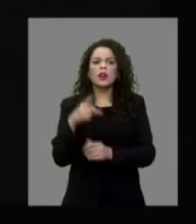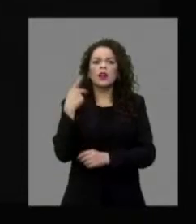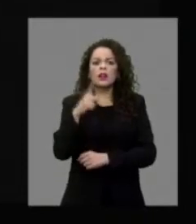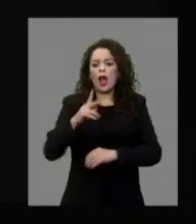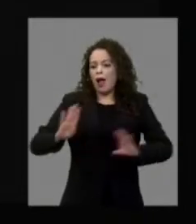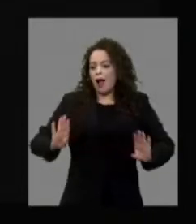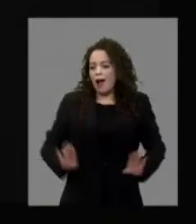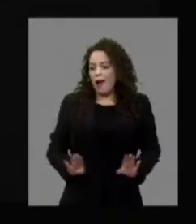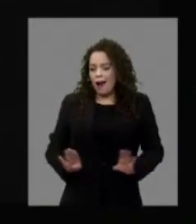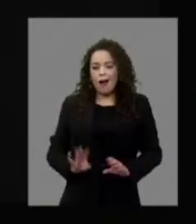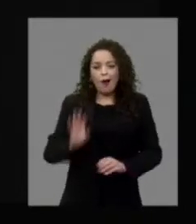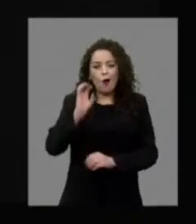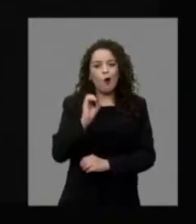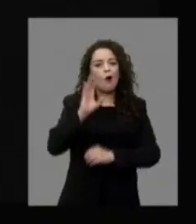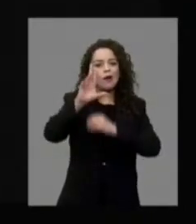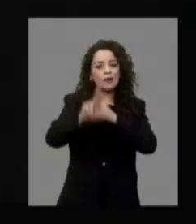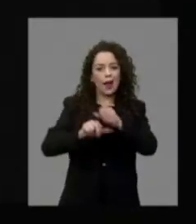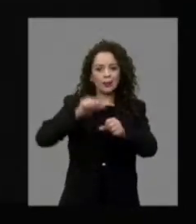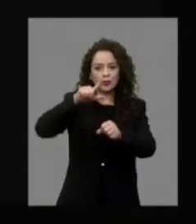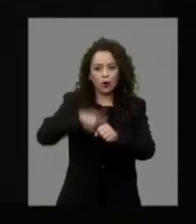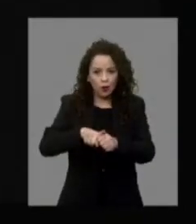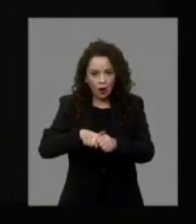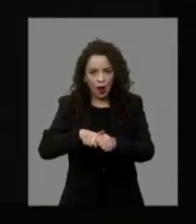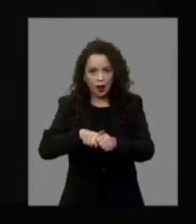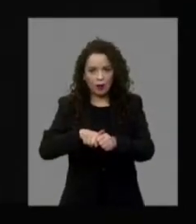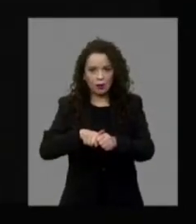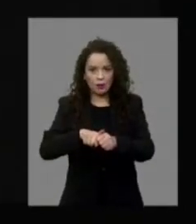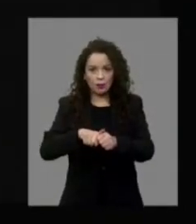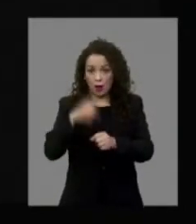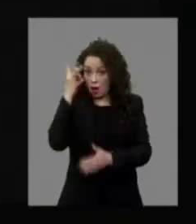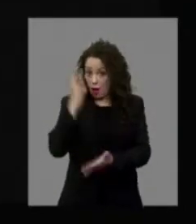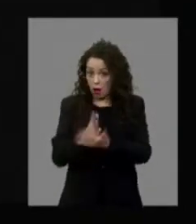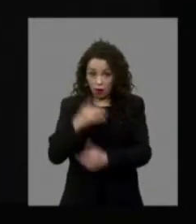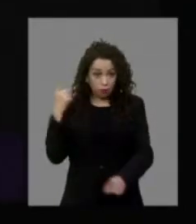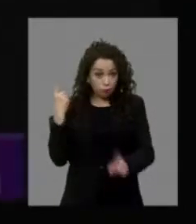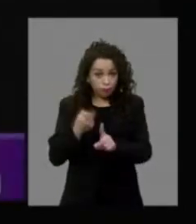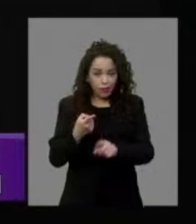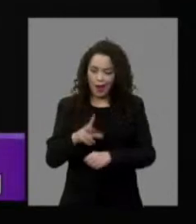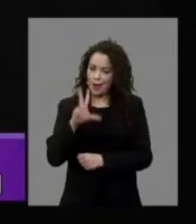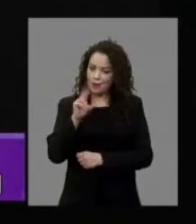o nacionales concretas, sino establecer